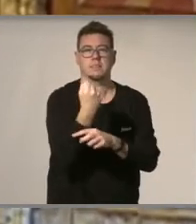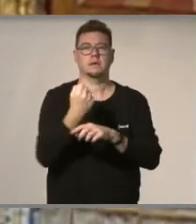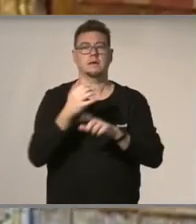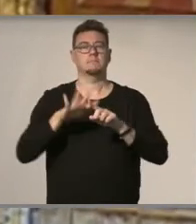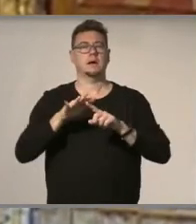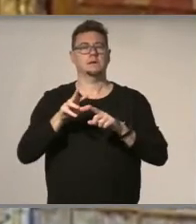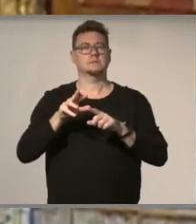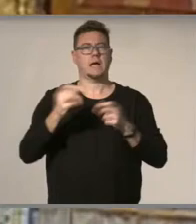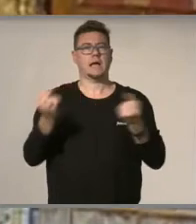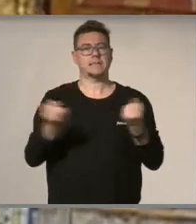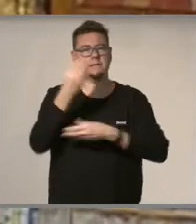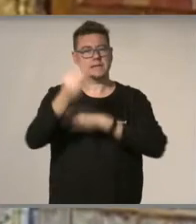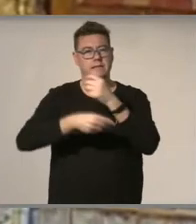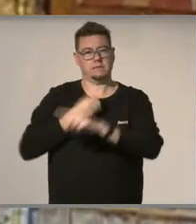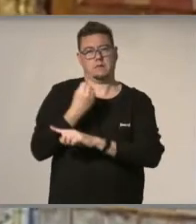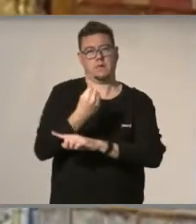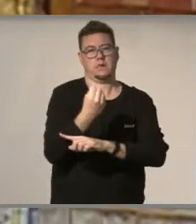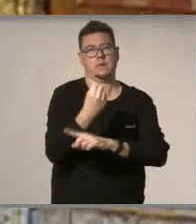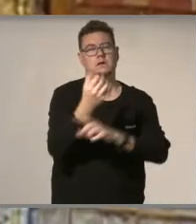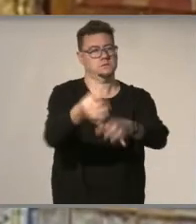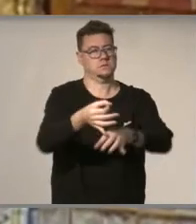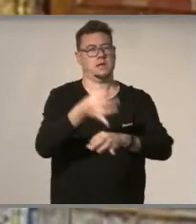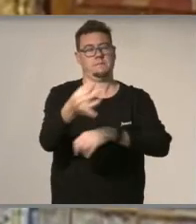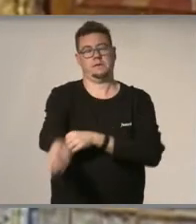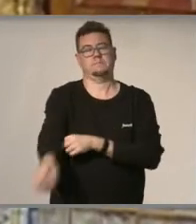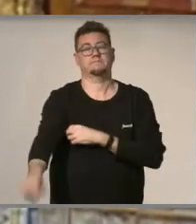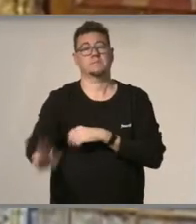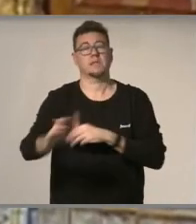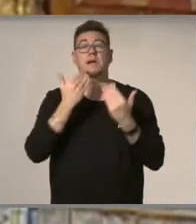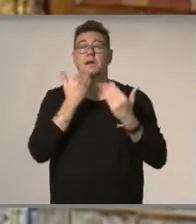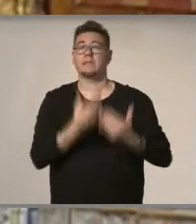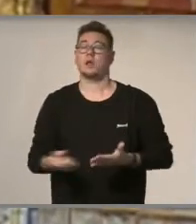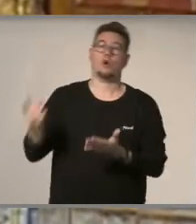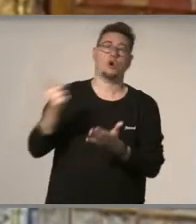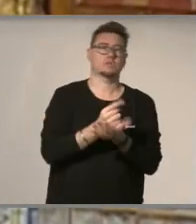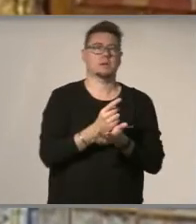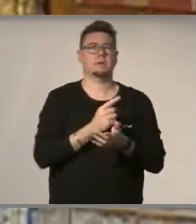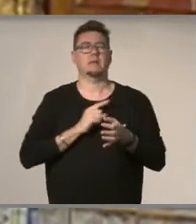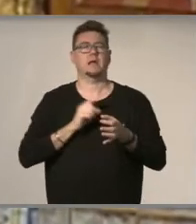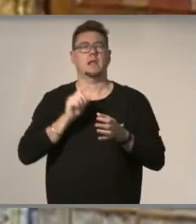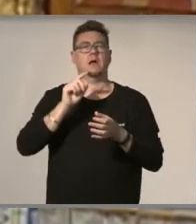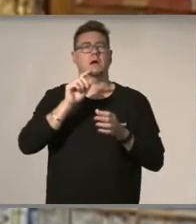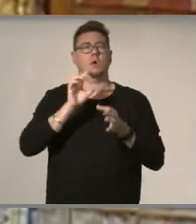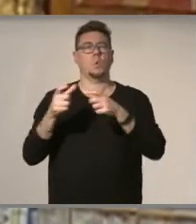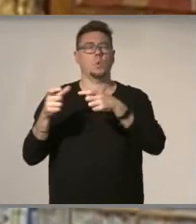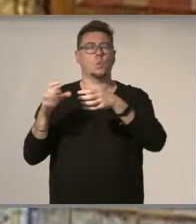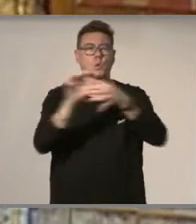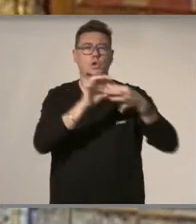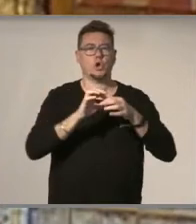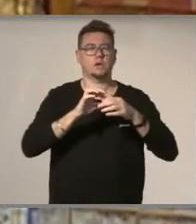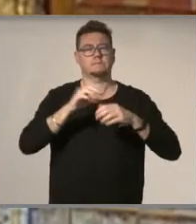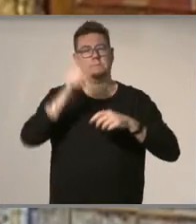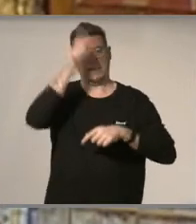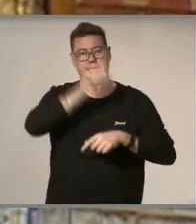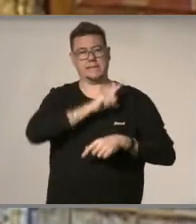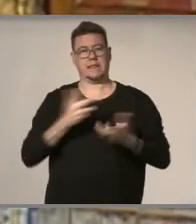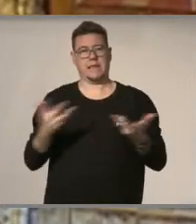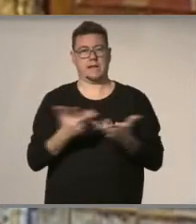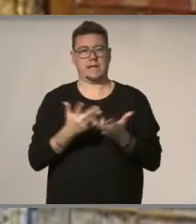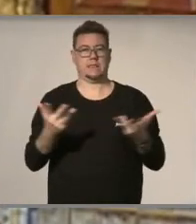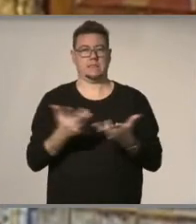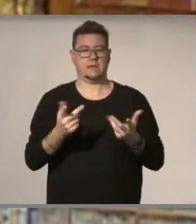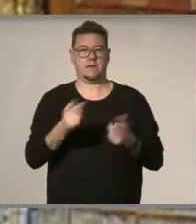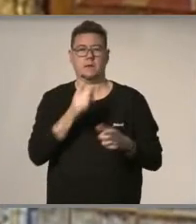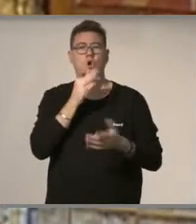a las actividades que venimos desarrollando. Y gracias de nuevo a la Unión Militar de Emergencias por vuestro compromiso permanente